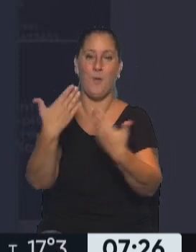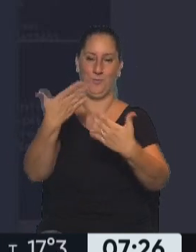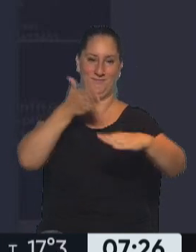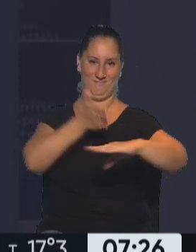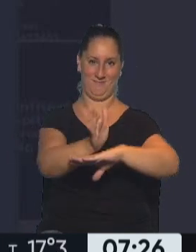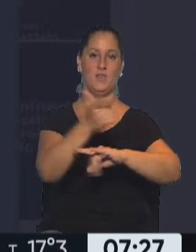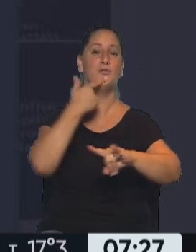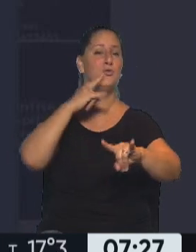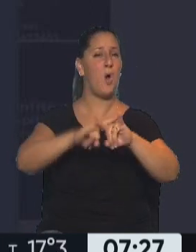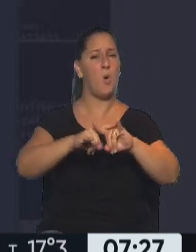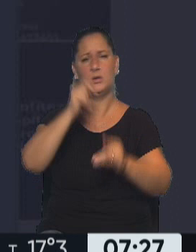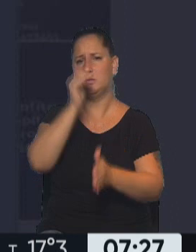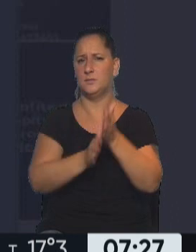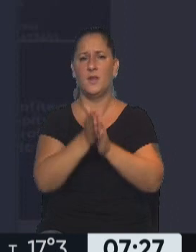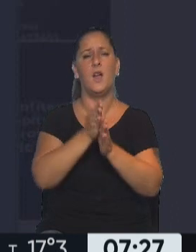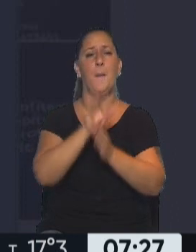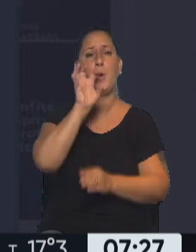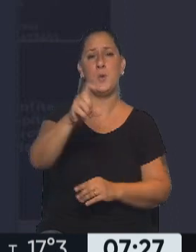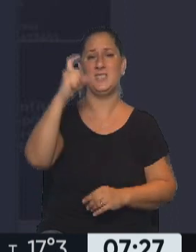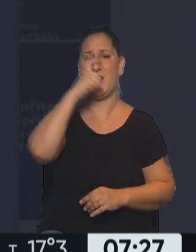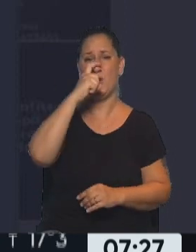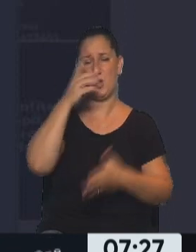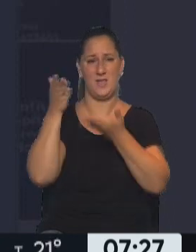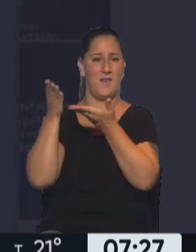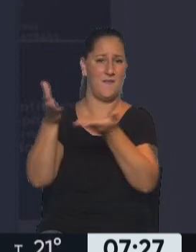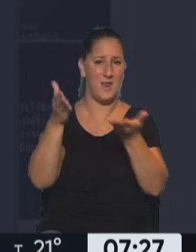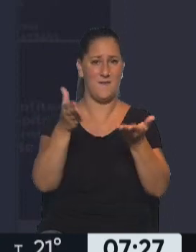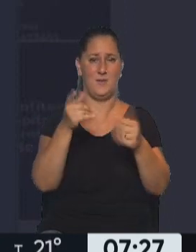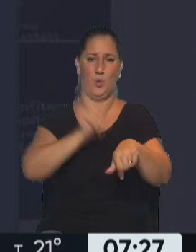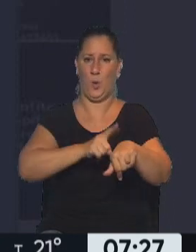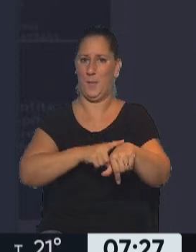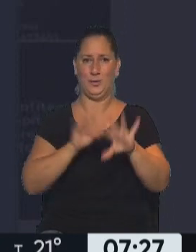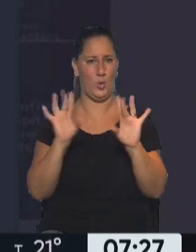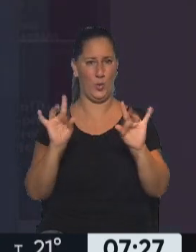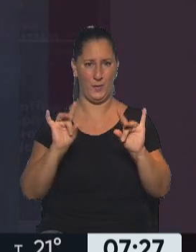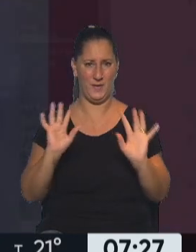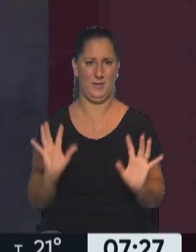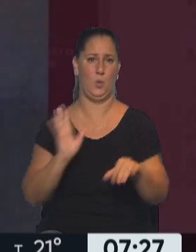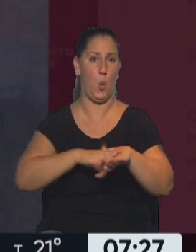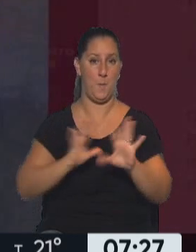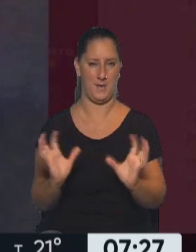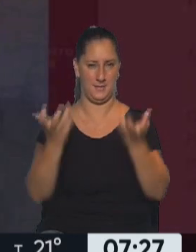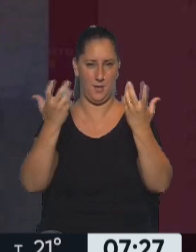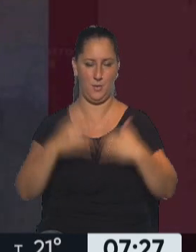total beneficio de quienes están sintiendo el golpe de estos terribles incendios.